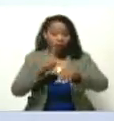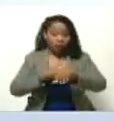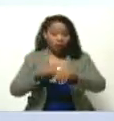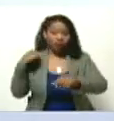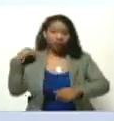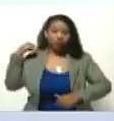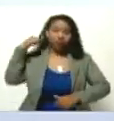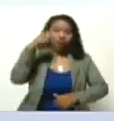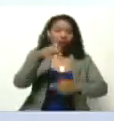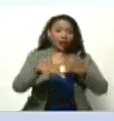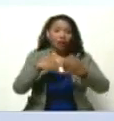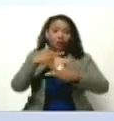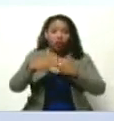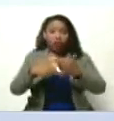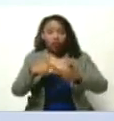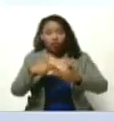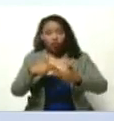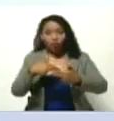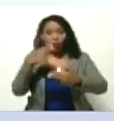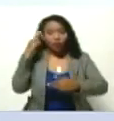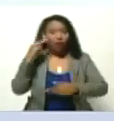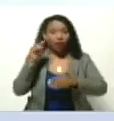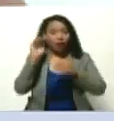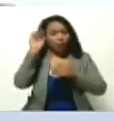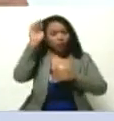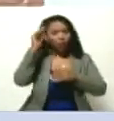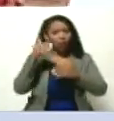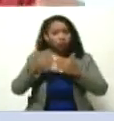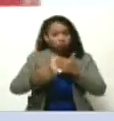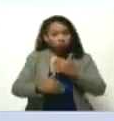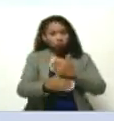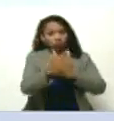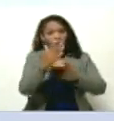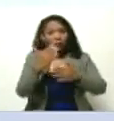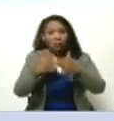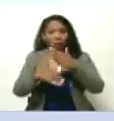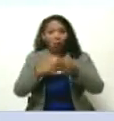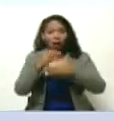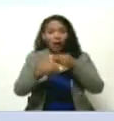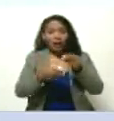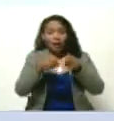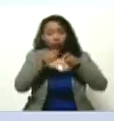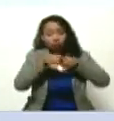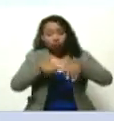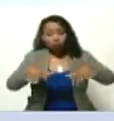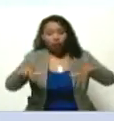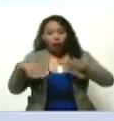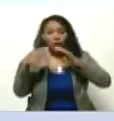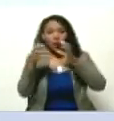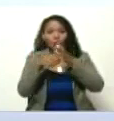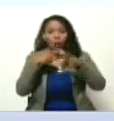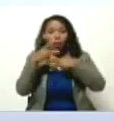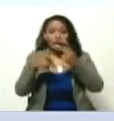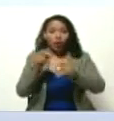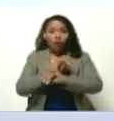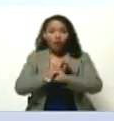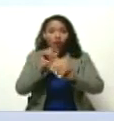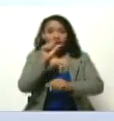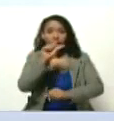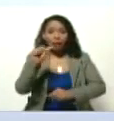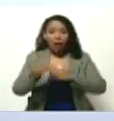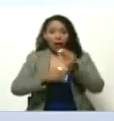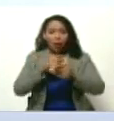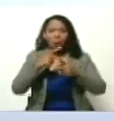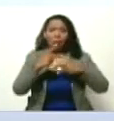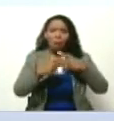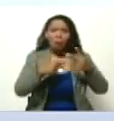la Revolución Bolivariana. Entonces, de manera que ahora vamos a completar las estructuras del partido. Y este fin de semana haremos un